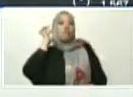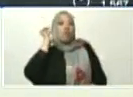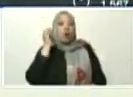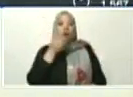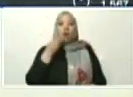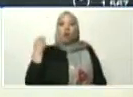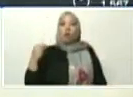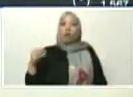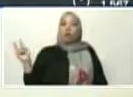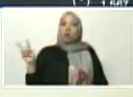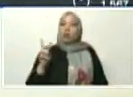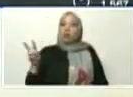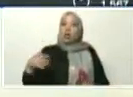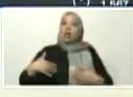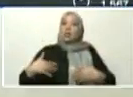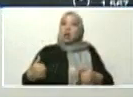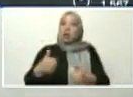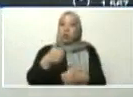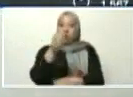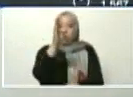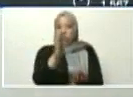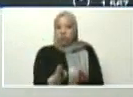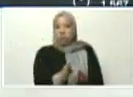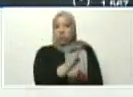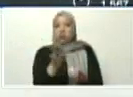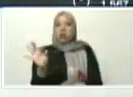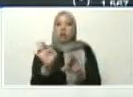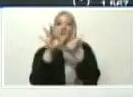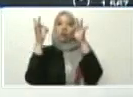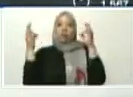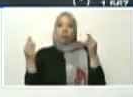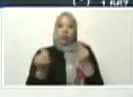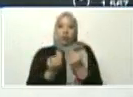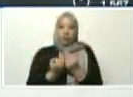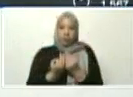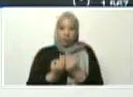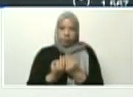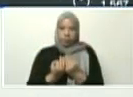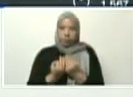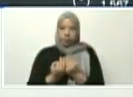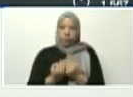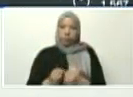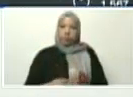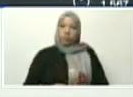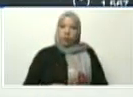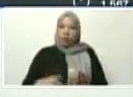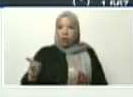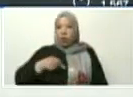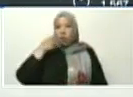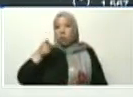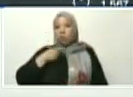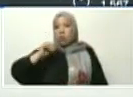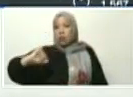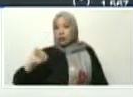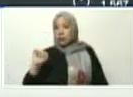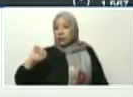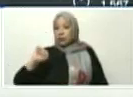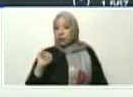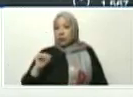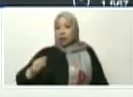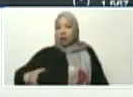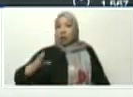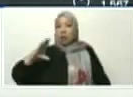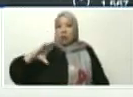venezolana. Bendiciones a tu familia, Frangeli. Buen logro de la Policía Científica